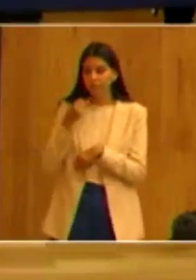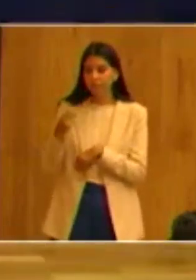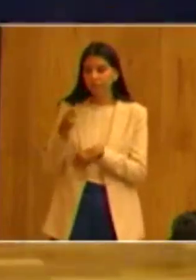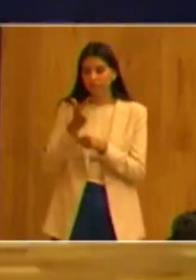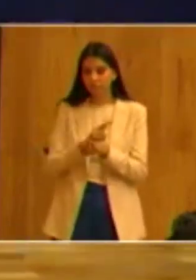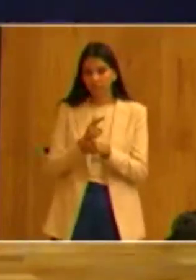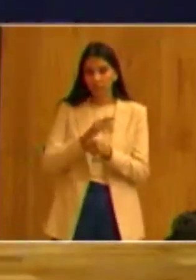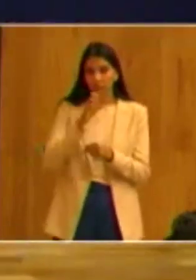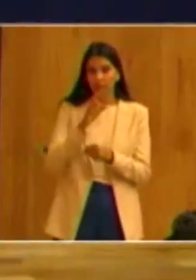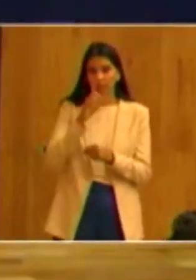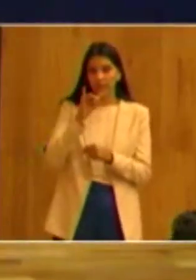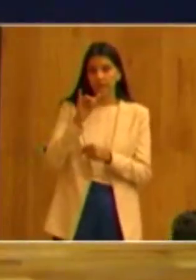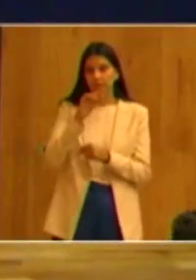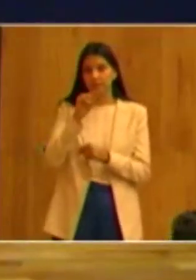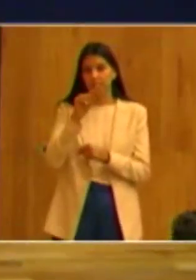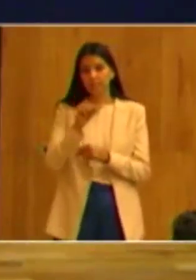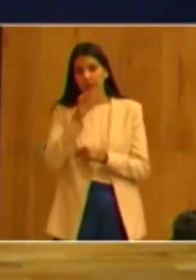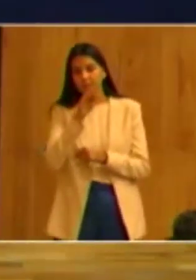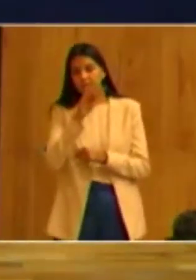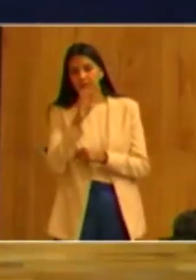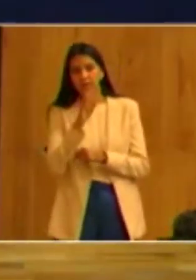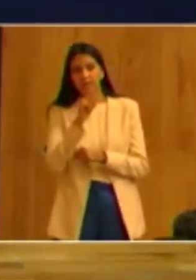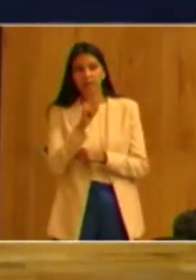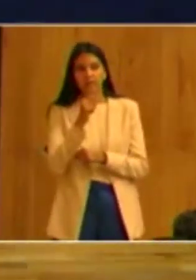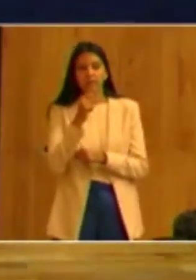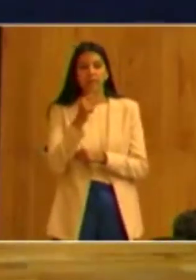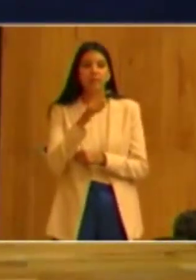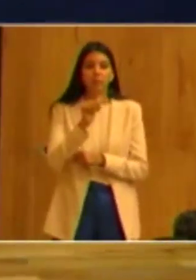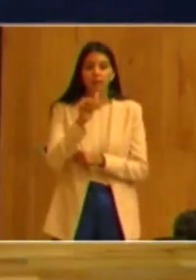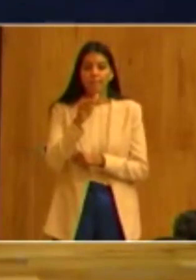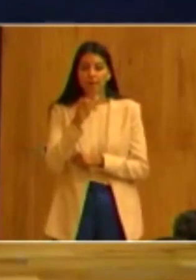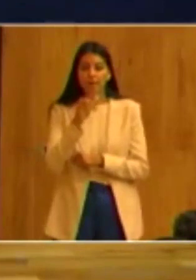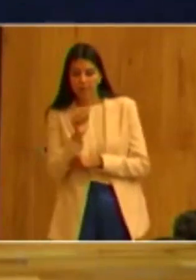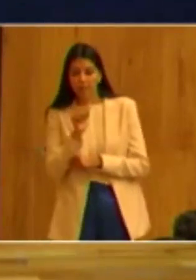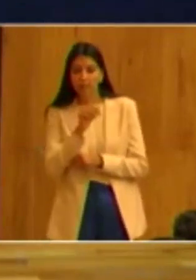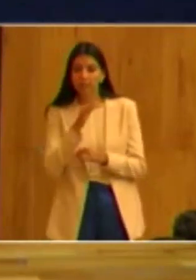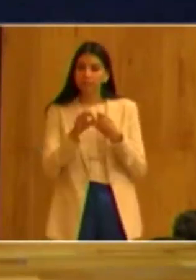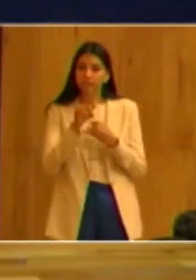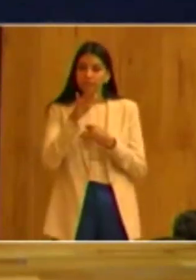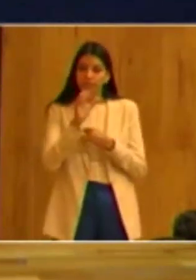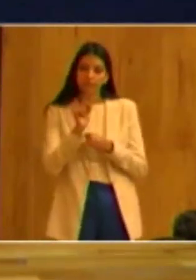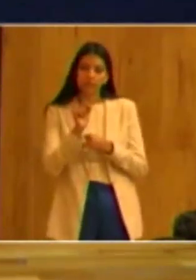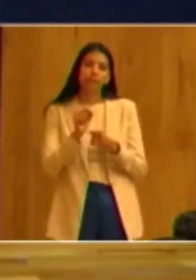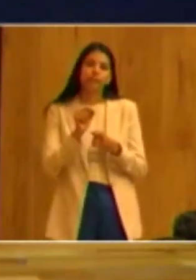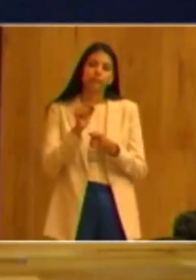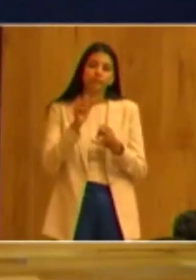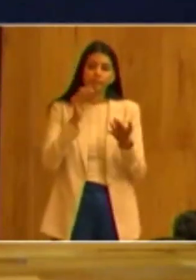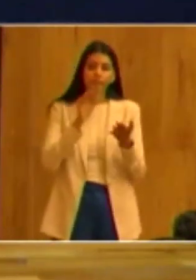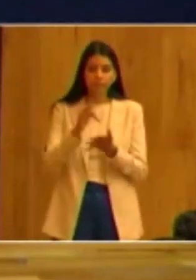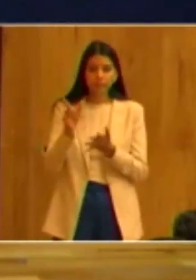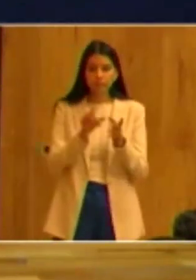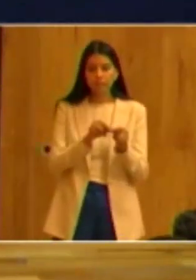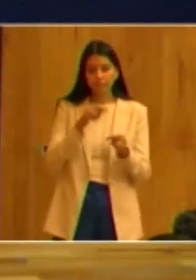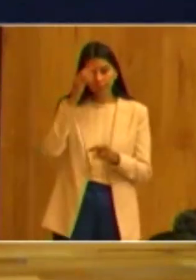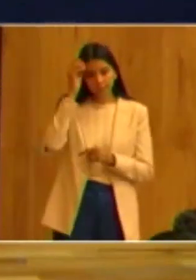licenciada Elizabeth, posteriormente a Amalia, y cerramos con Lucía. Muchas gracias. Pues nada más